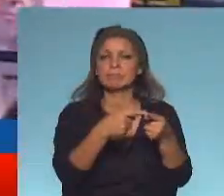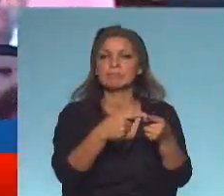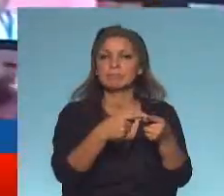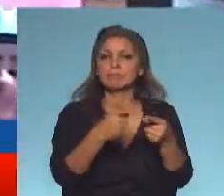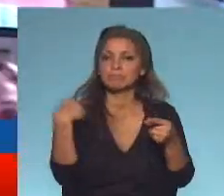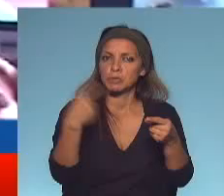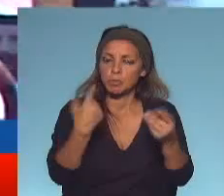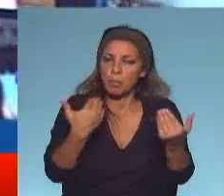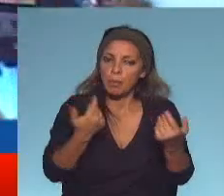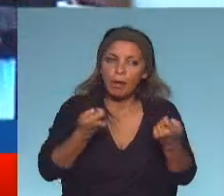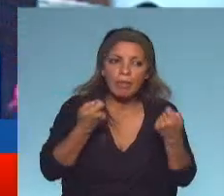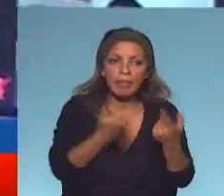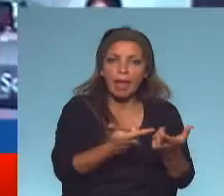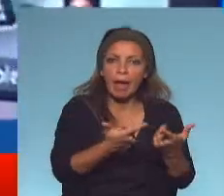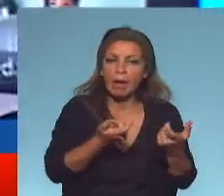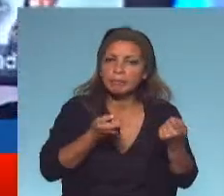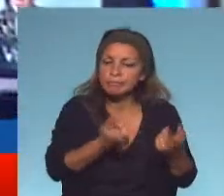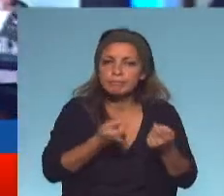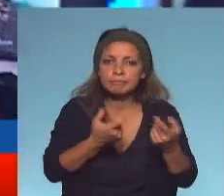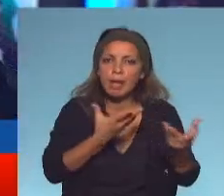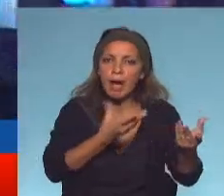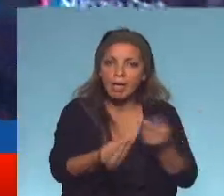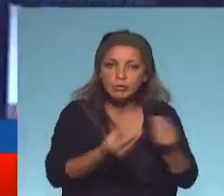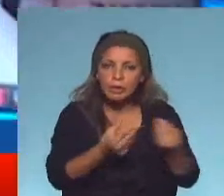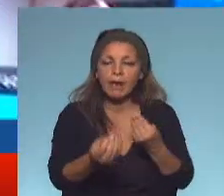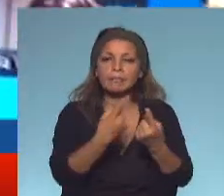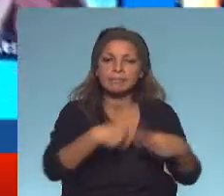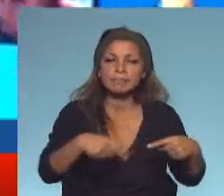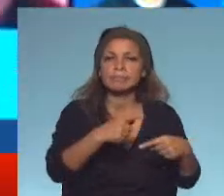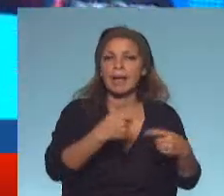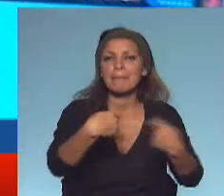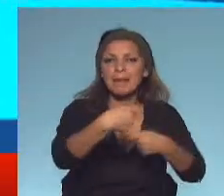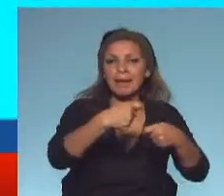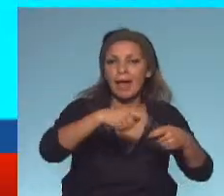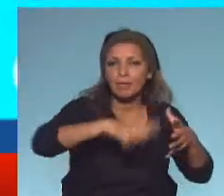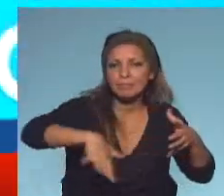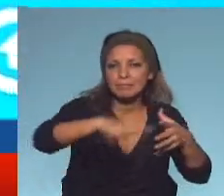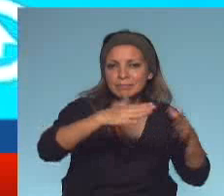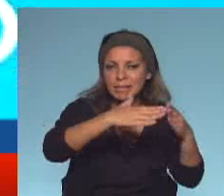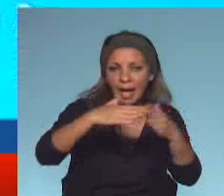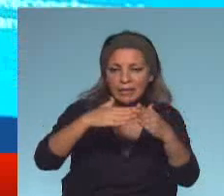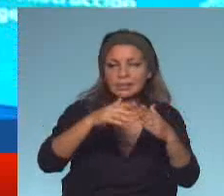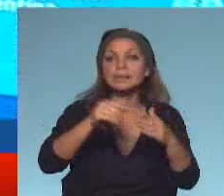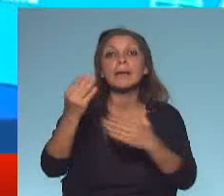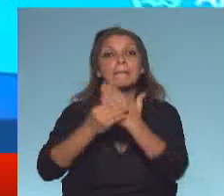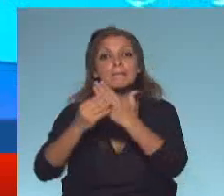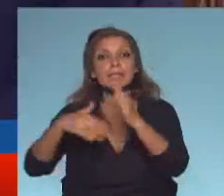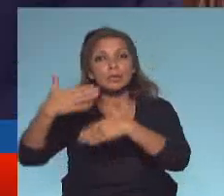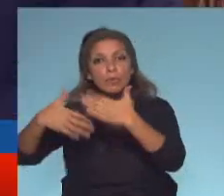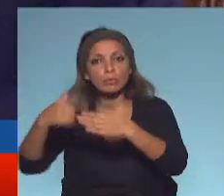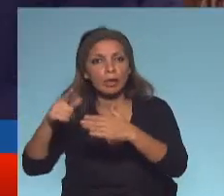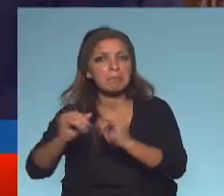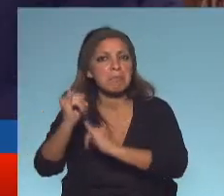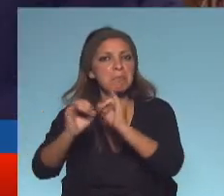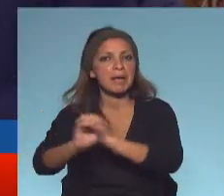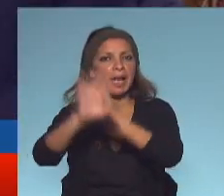podamos al mercado doméstico, el ministro de la Producción ha sido sumamente claro con